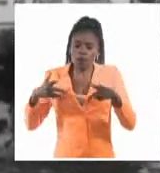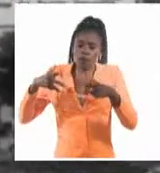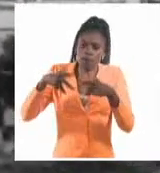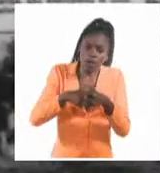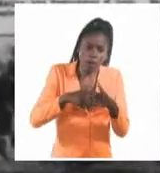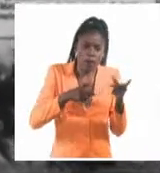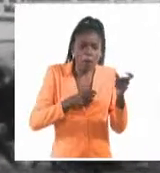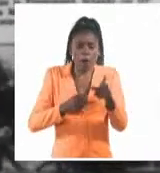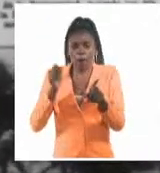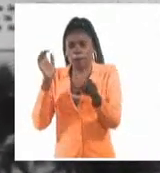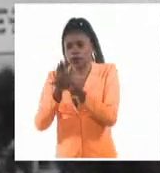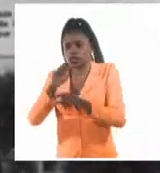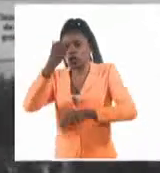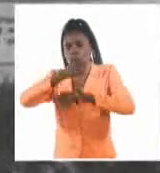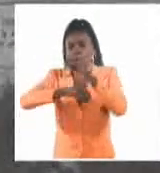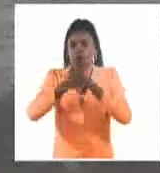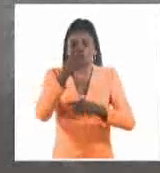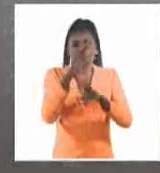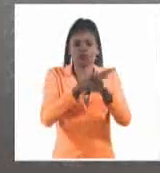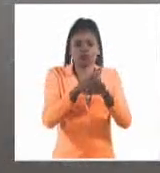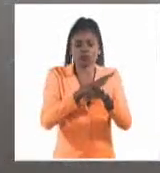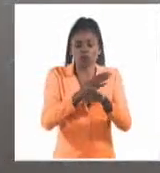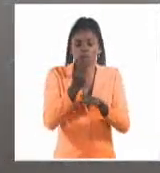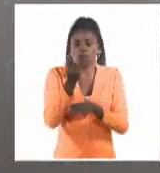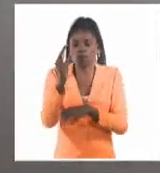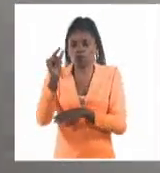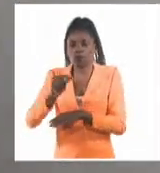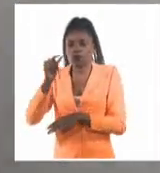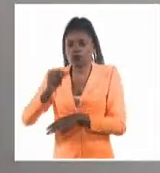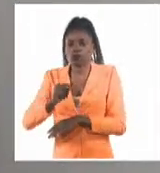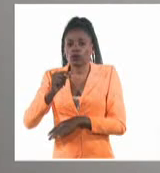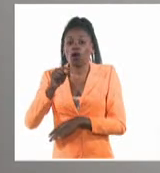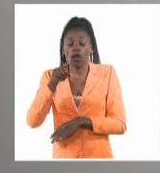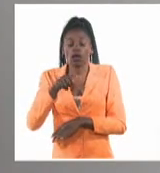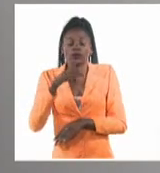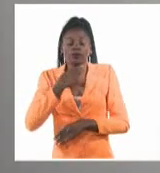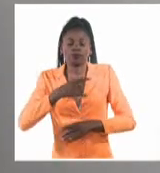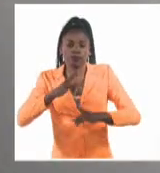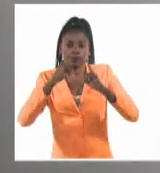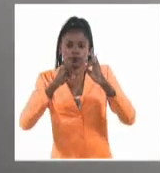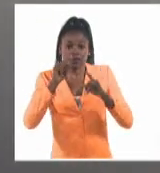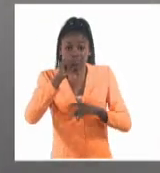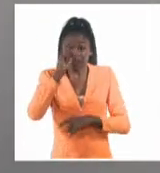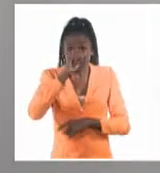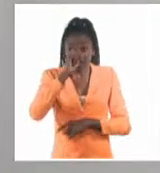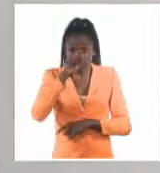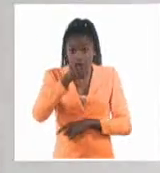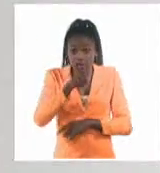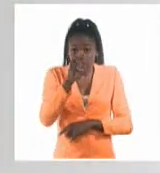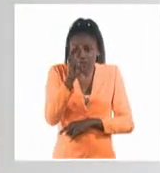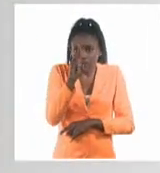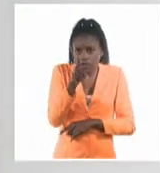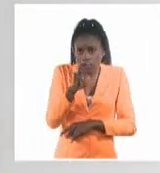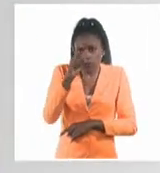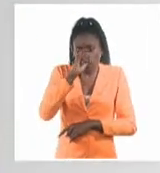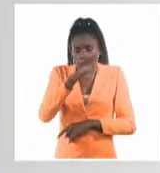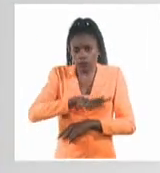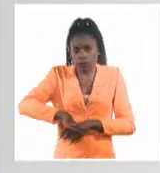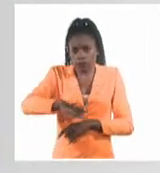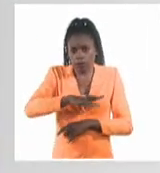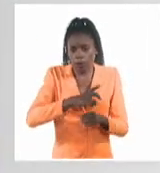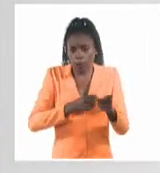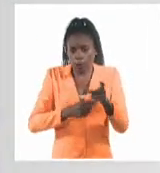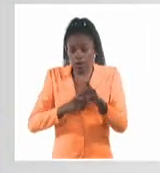tiroteo, heridos y varios muertos. Uno de ellos, Paquito González, el niño de 13 años. En ese alboroto las